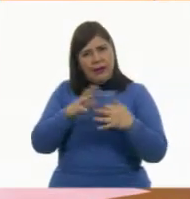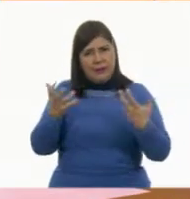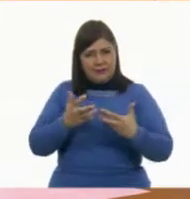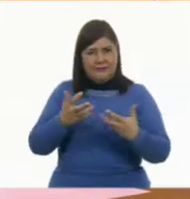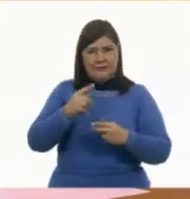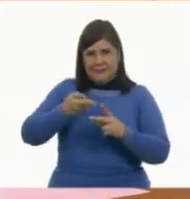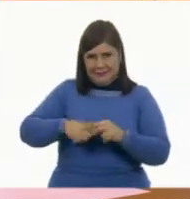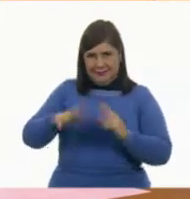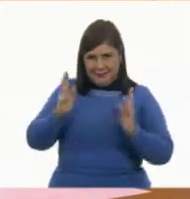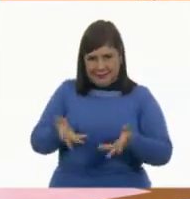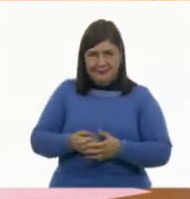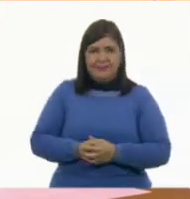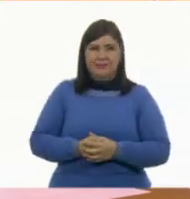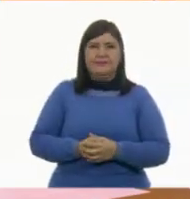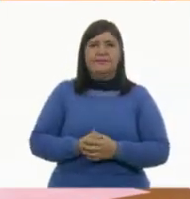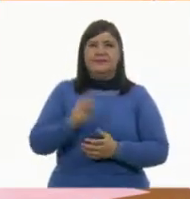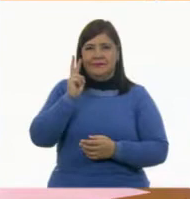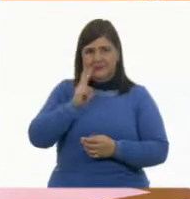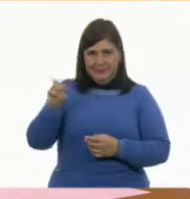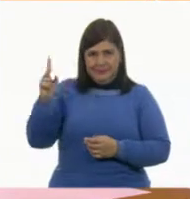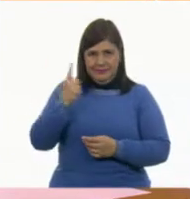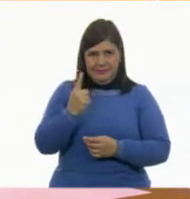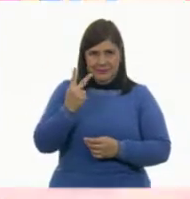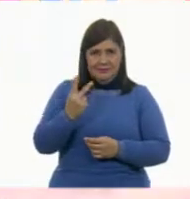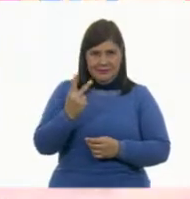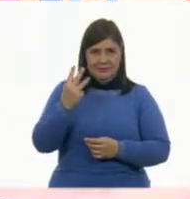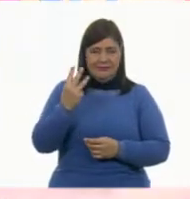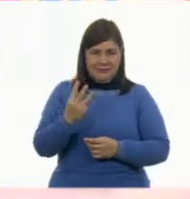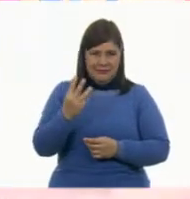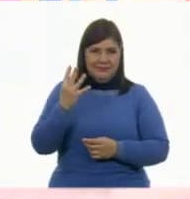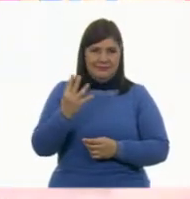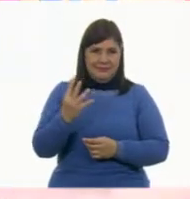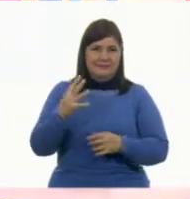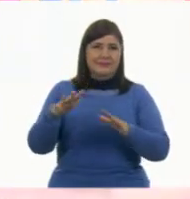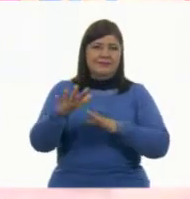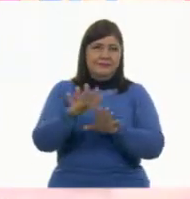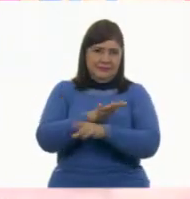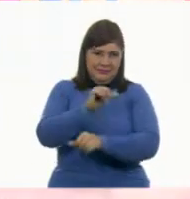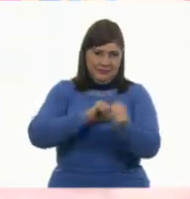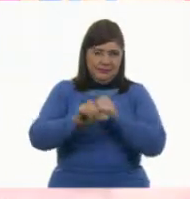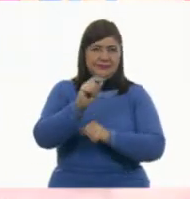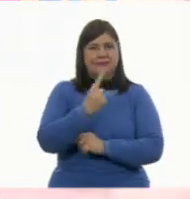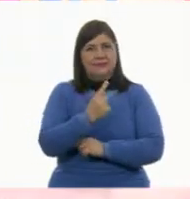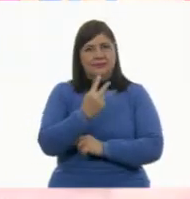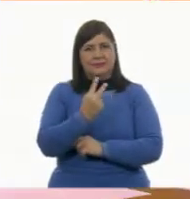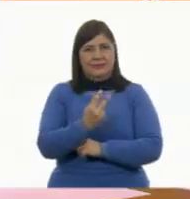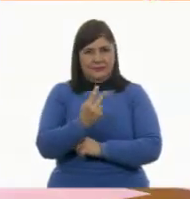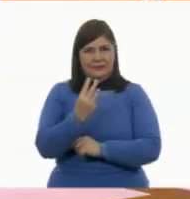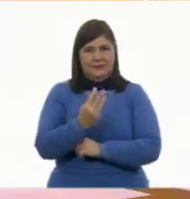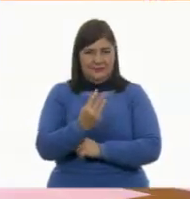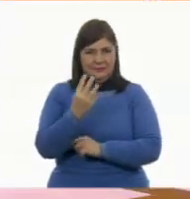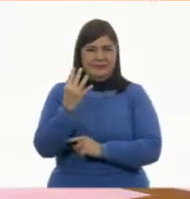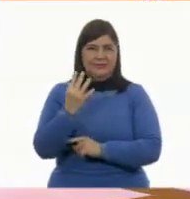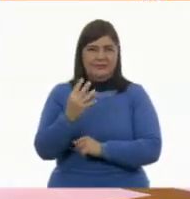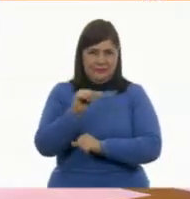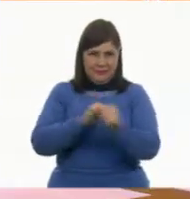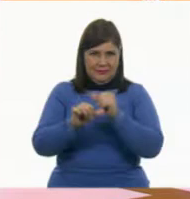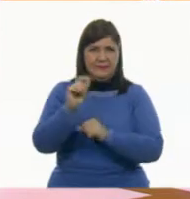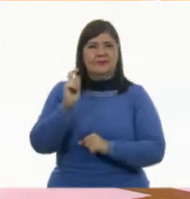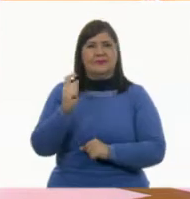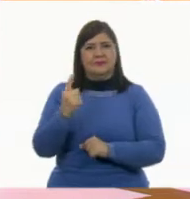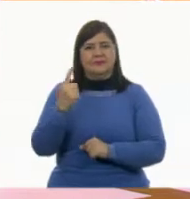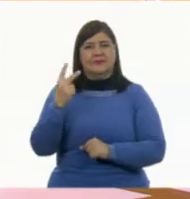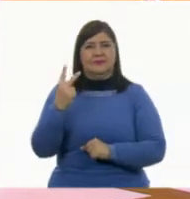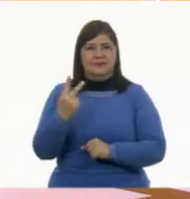Empezamos. Ya. 1, 2, 3, cambio. 1, 2, 3,